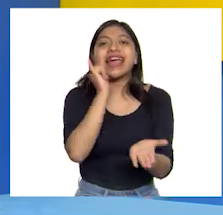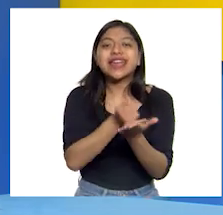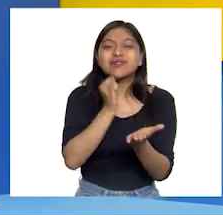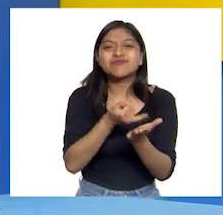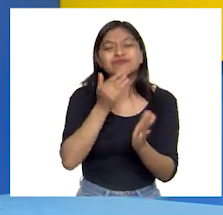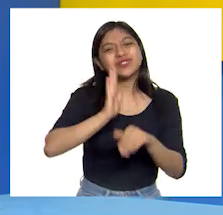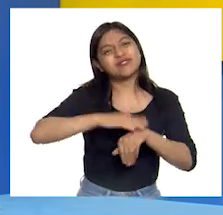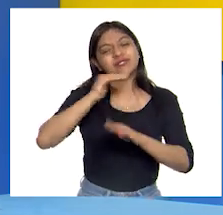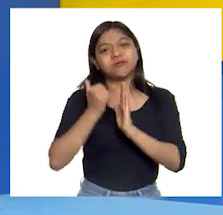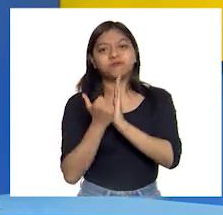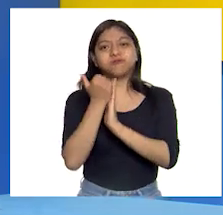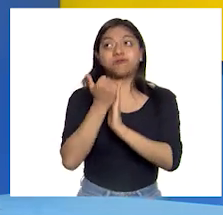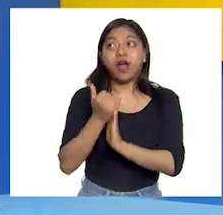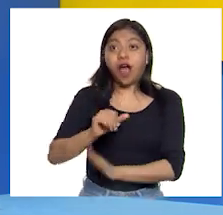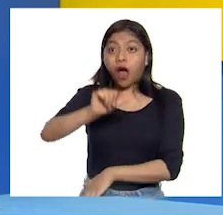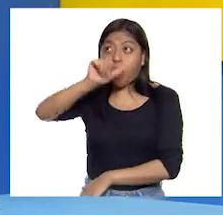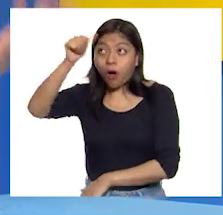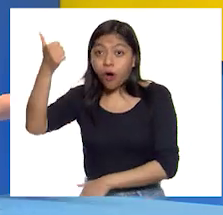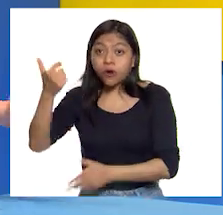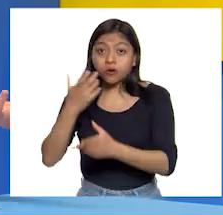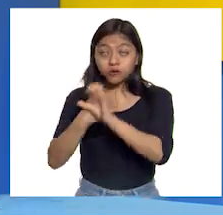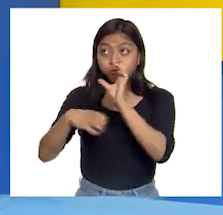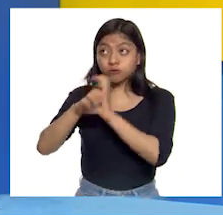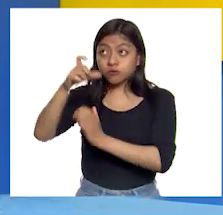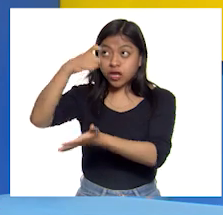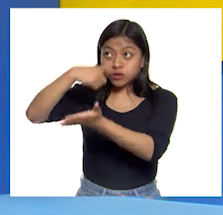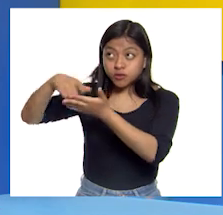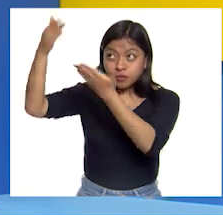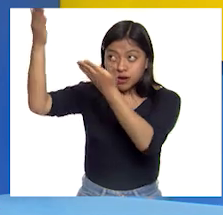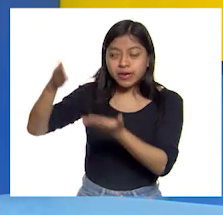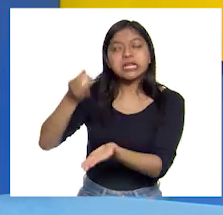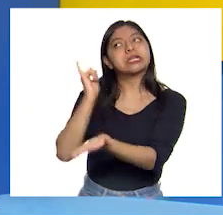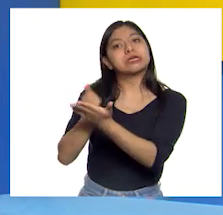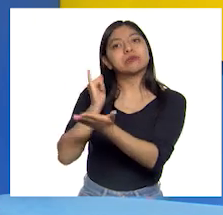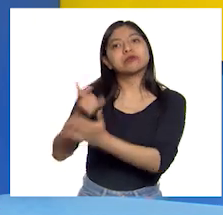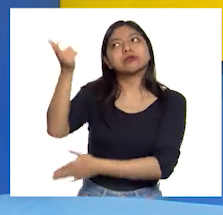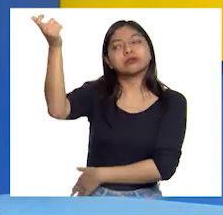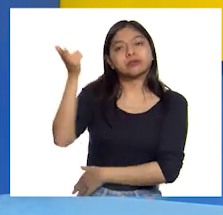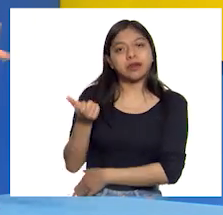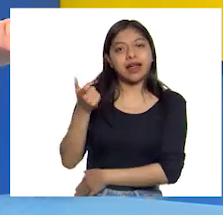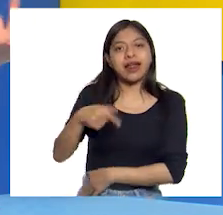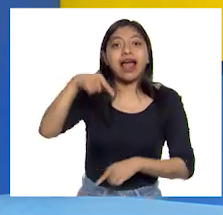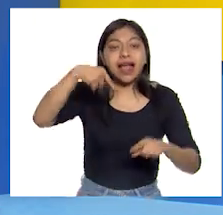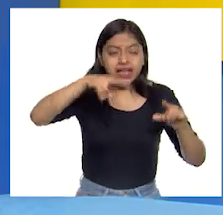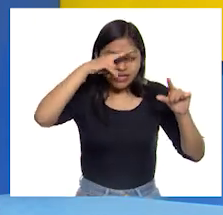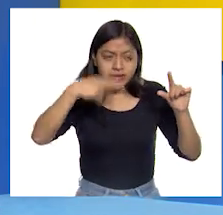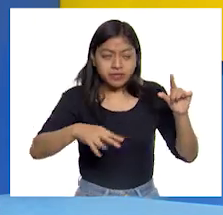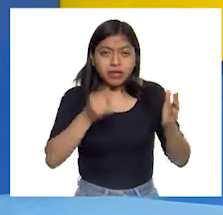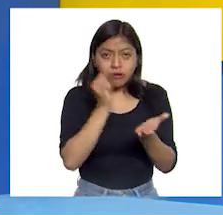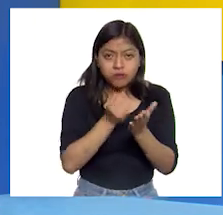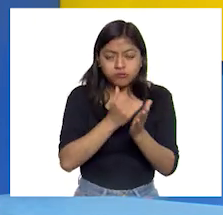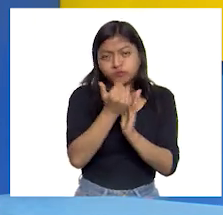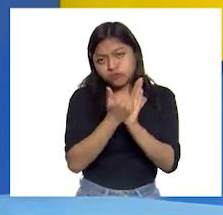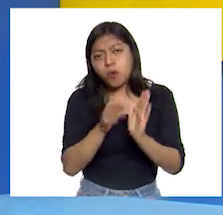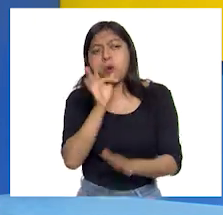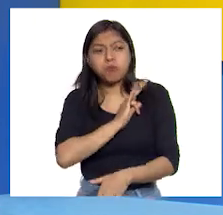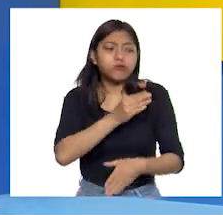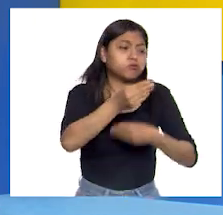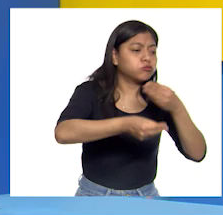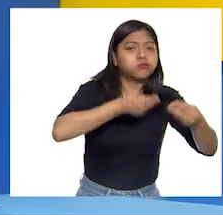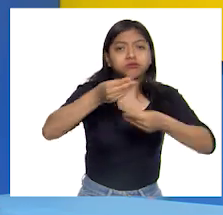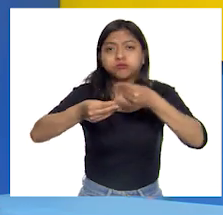modelo era reemplazar las importaciones con productos nacionales. Es decir, producir aquí en México lo que antes se